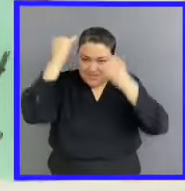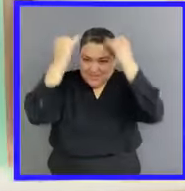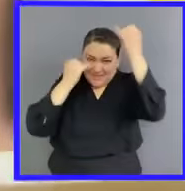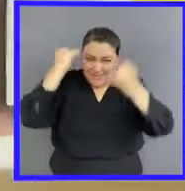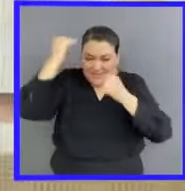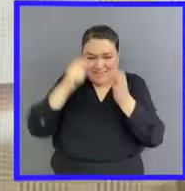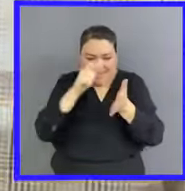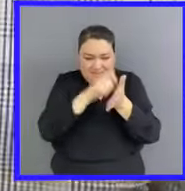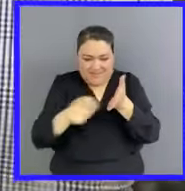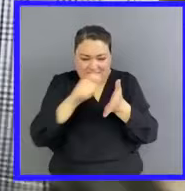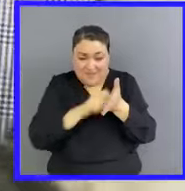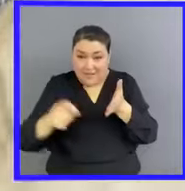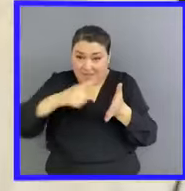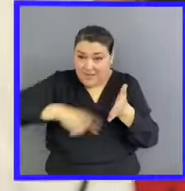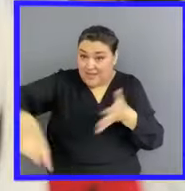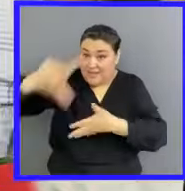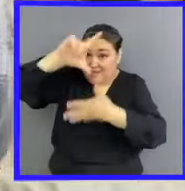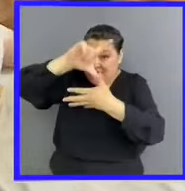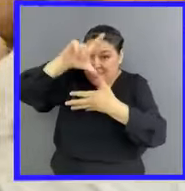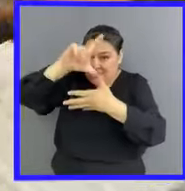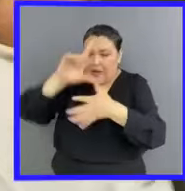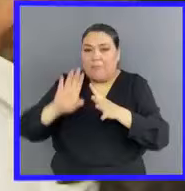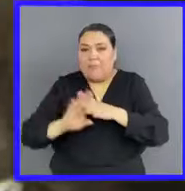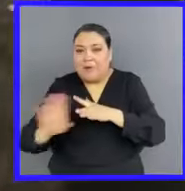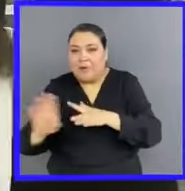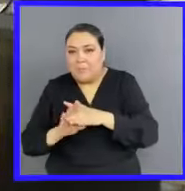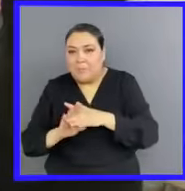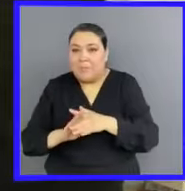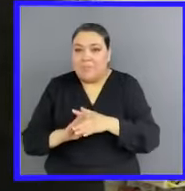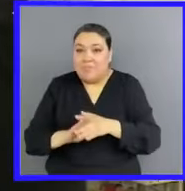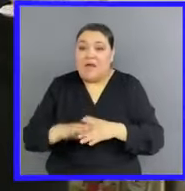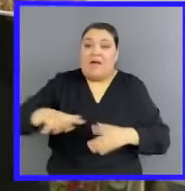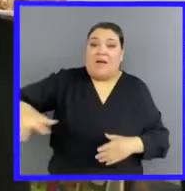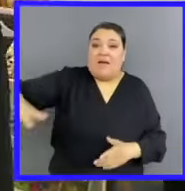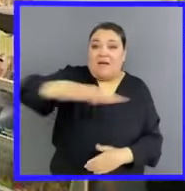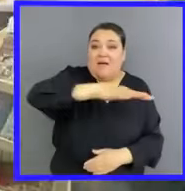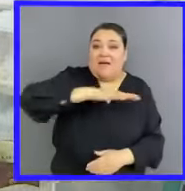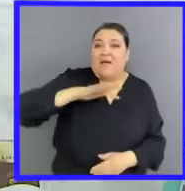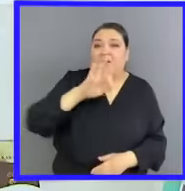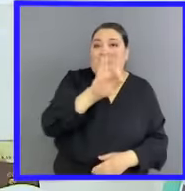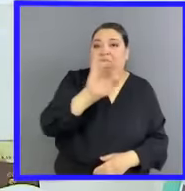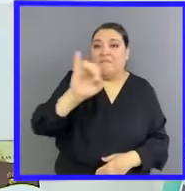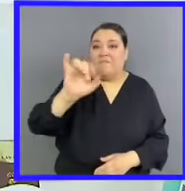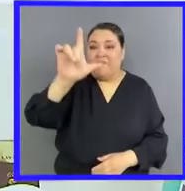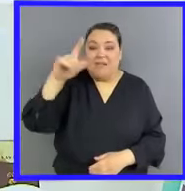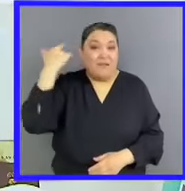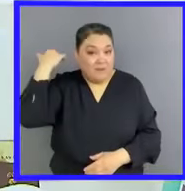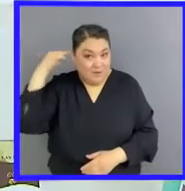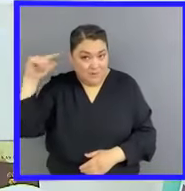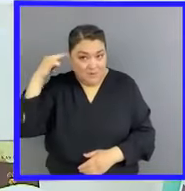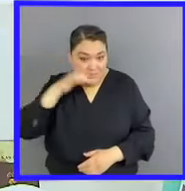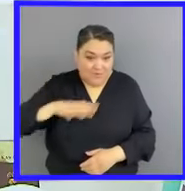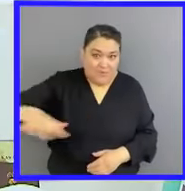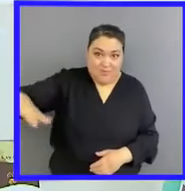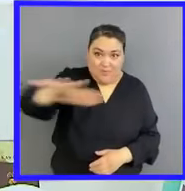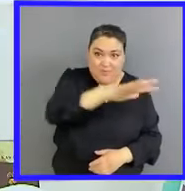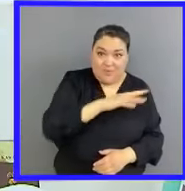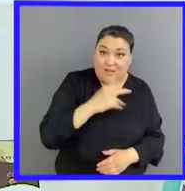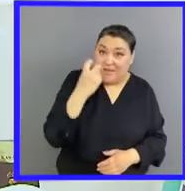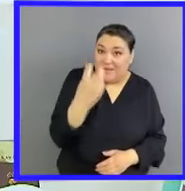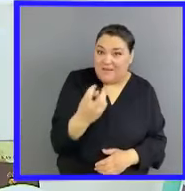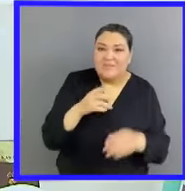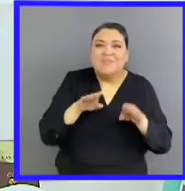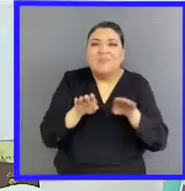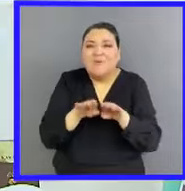latinos migrantes rondan los pasillos de la Feria Internacional del Libro de Guadalajara. Lo anterior a través de la